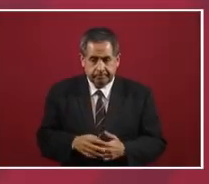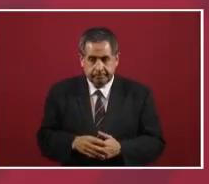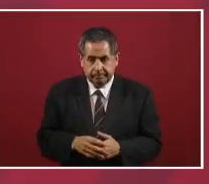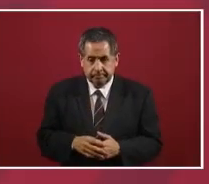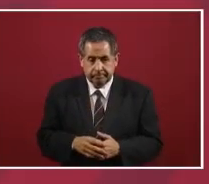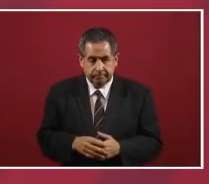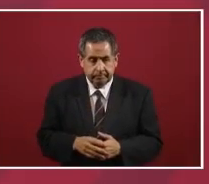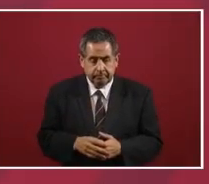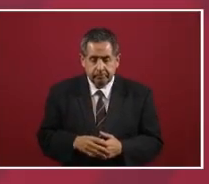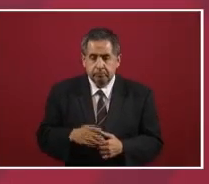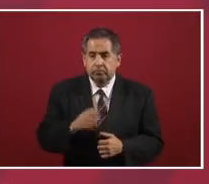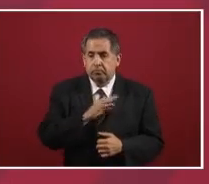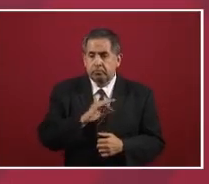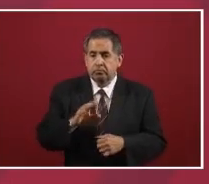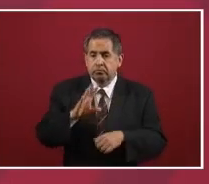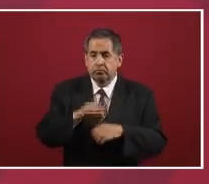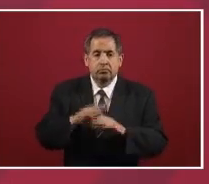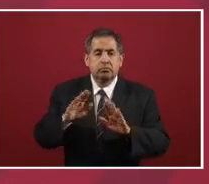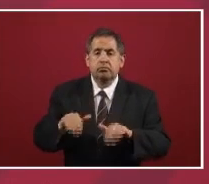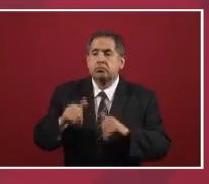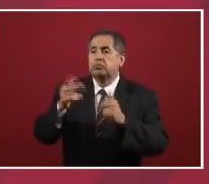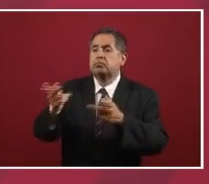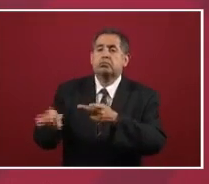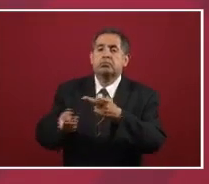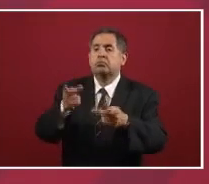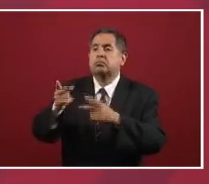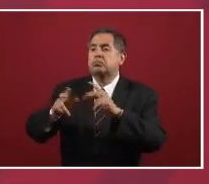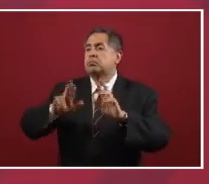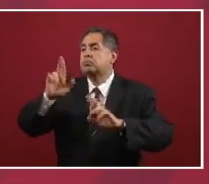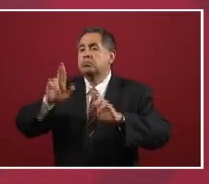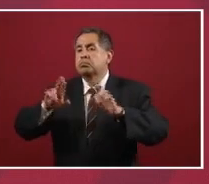la celebración de consultas